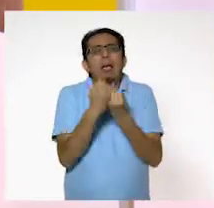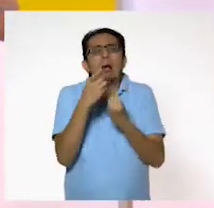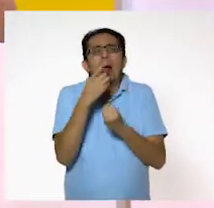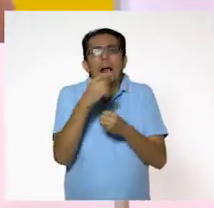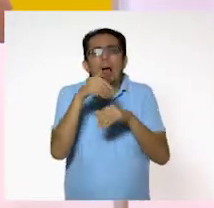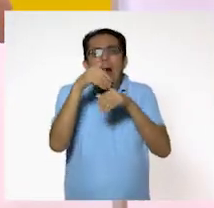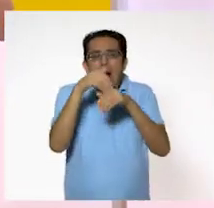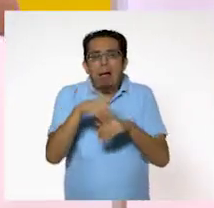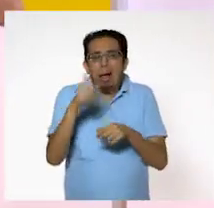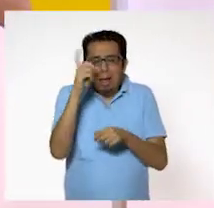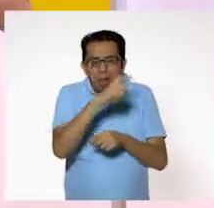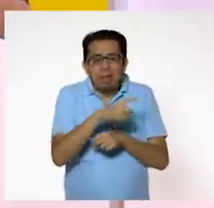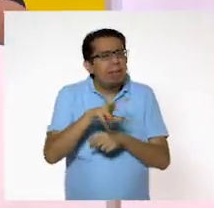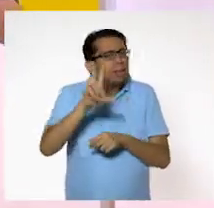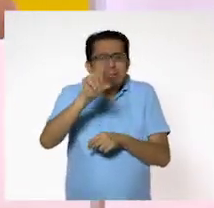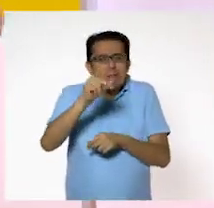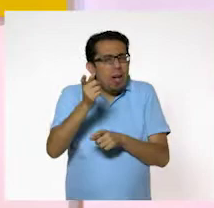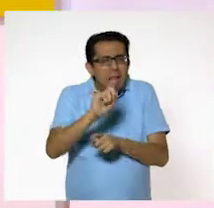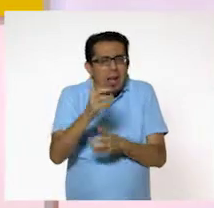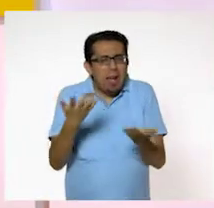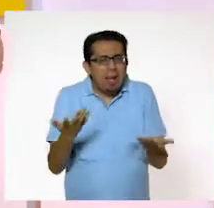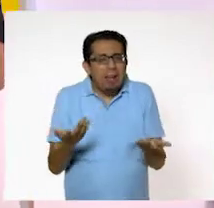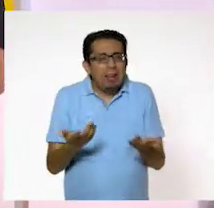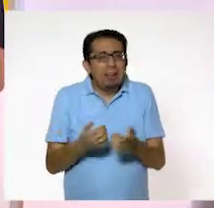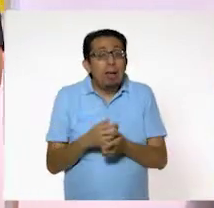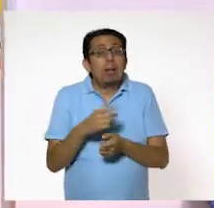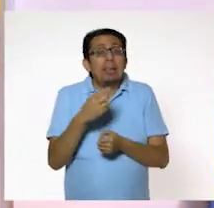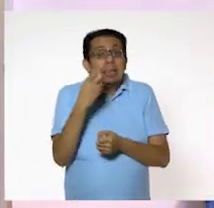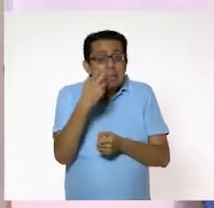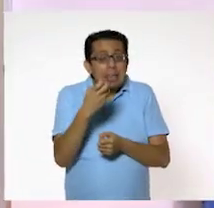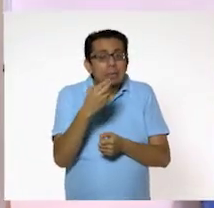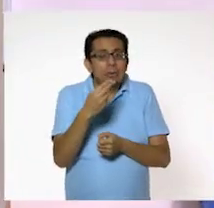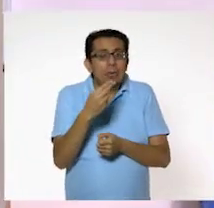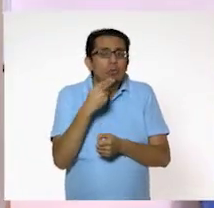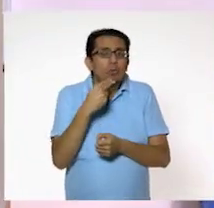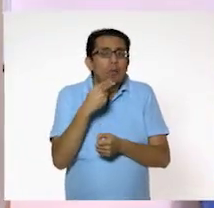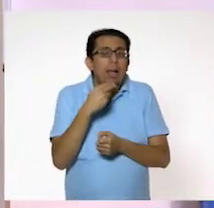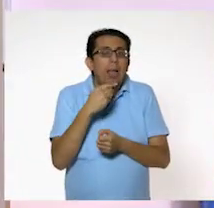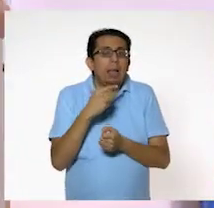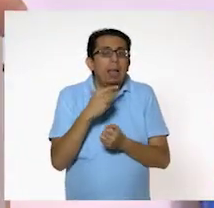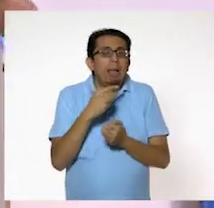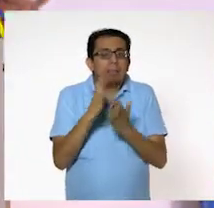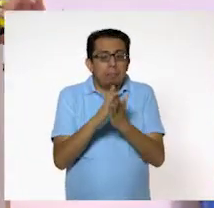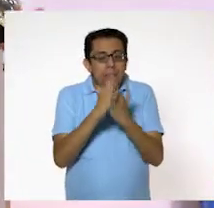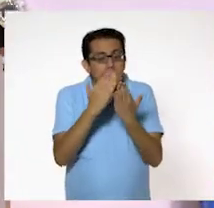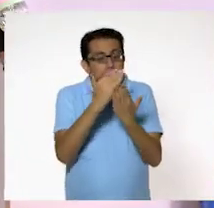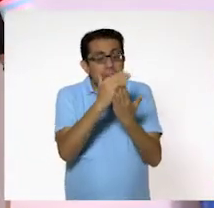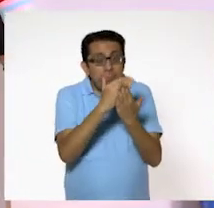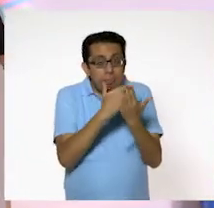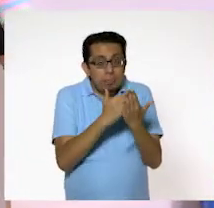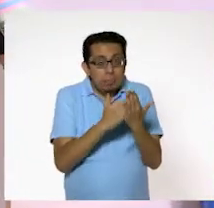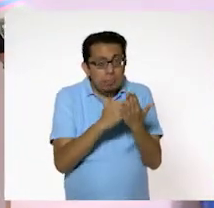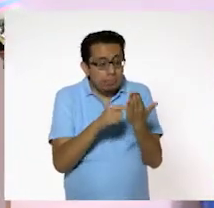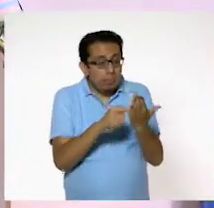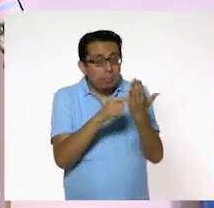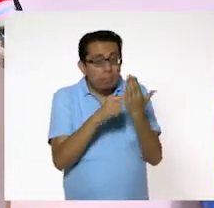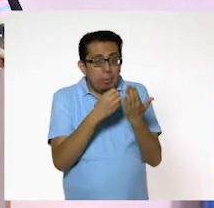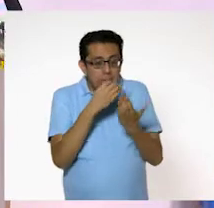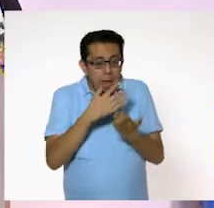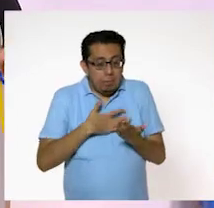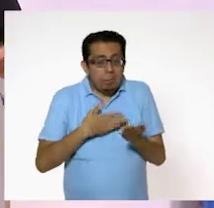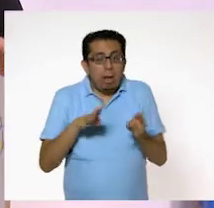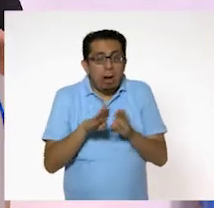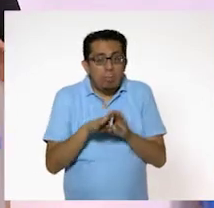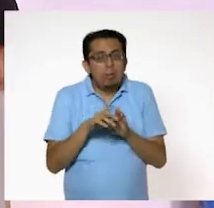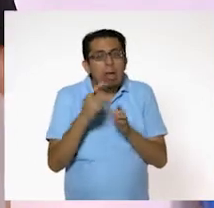difícil. ¡No! Para eso son los instructivos. Y con ello es una guía muy fácil de seguir paso